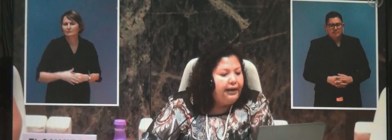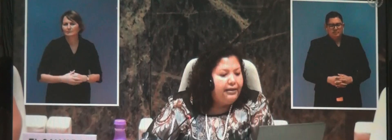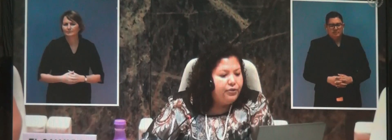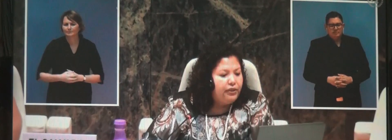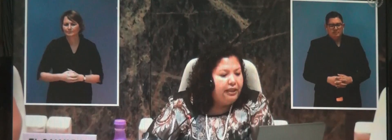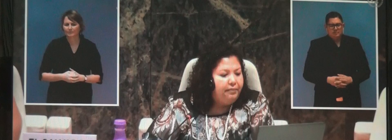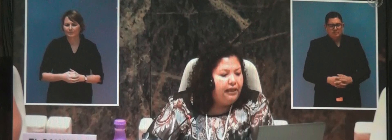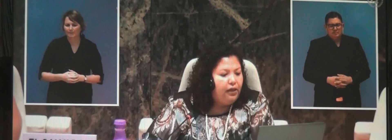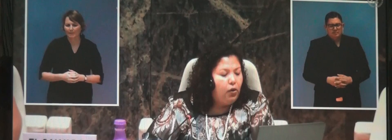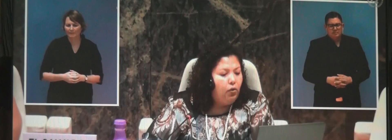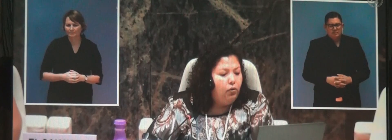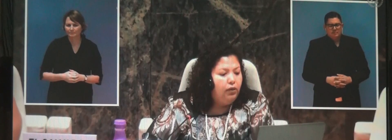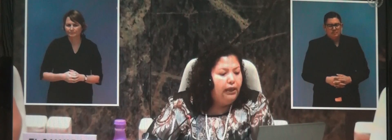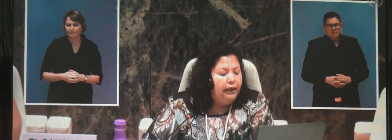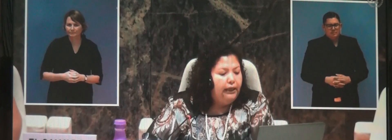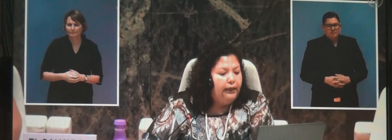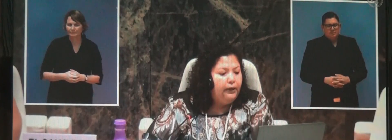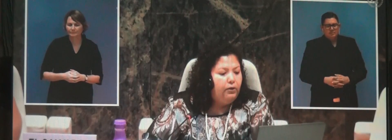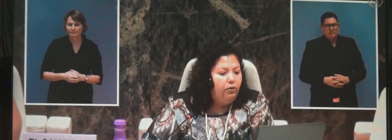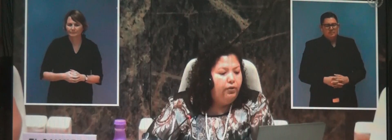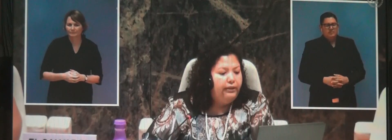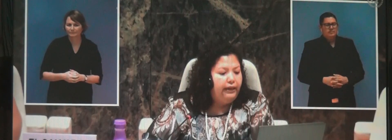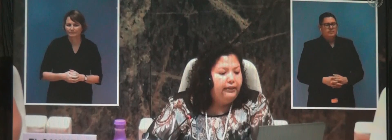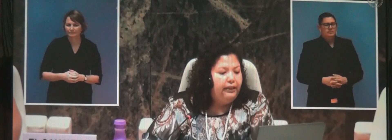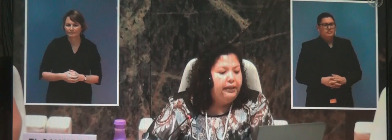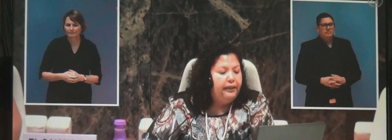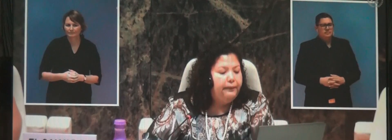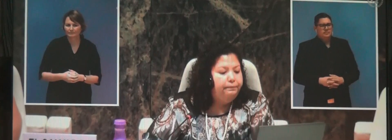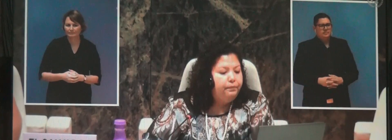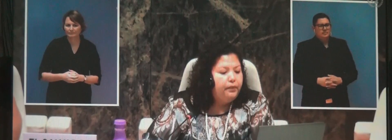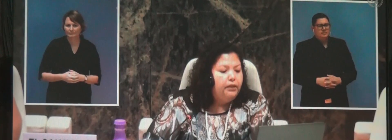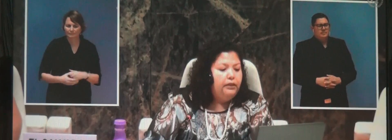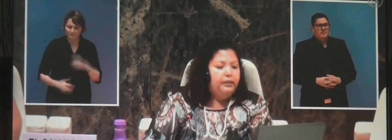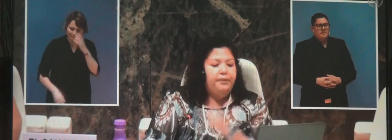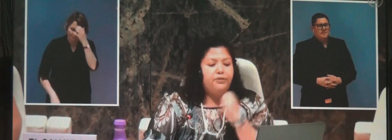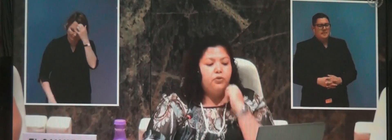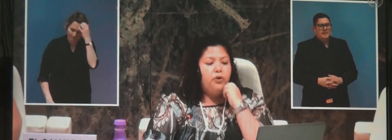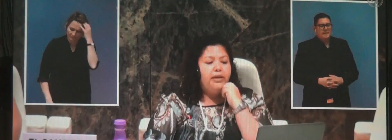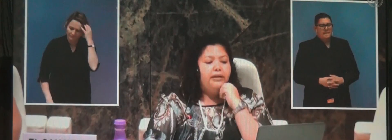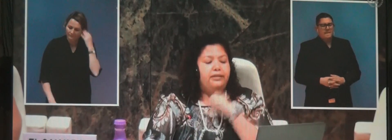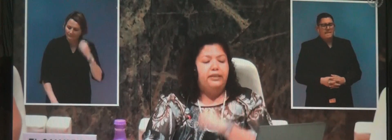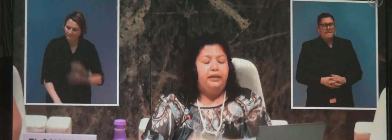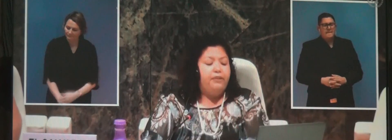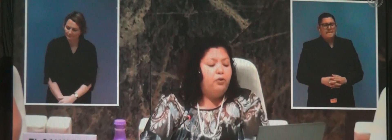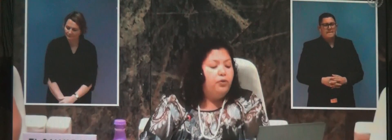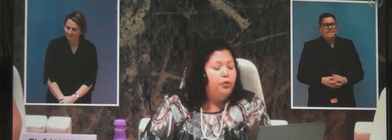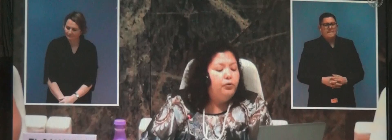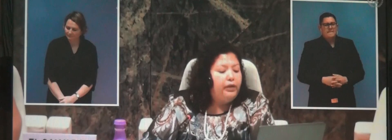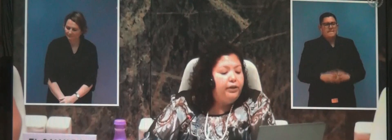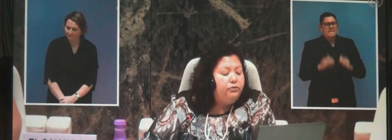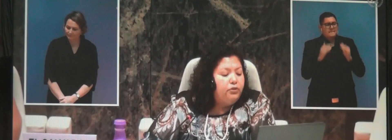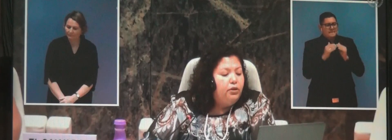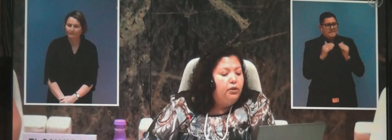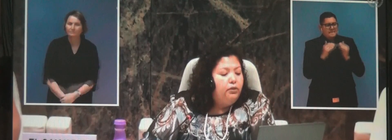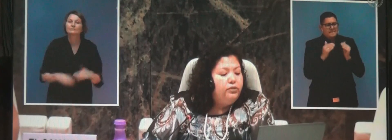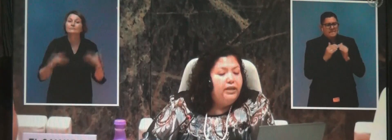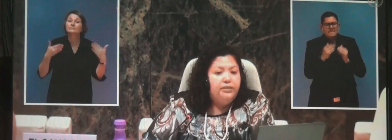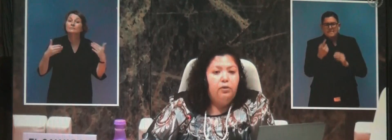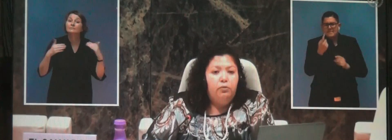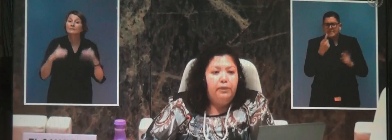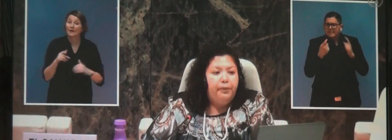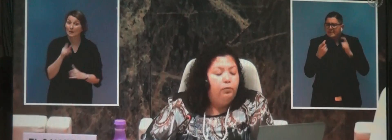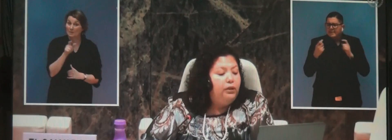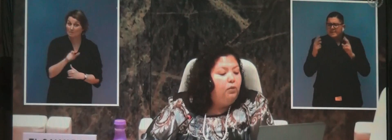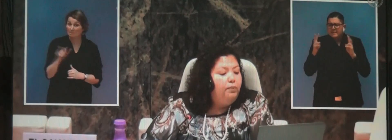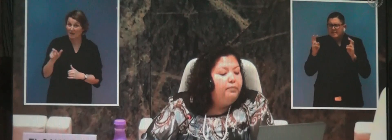En relación también con lo de trata de personas y tráfico de órganos, nos